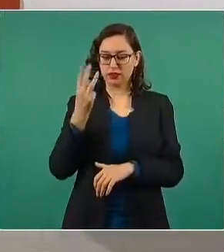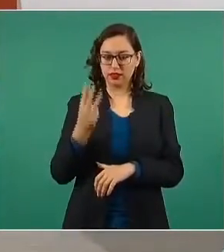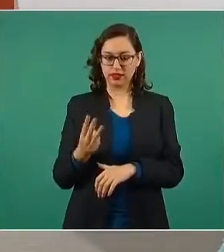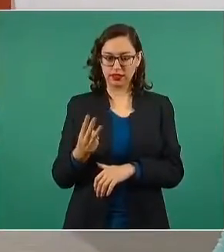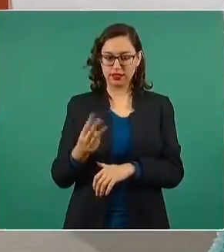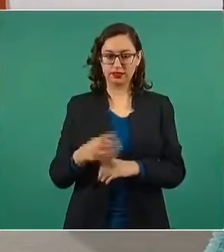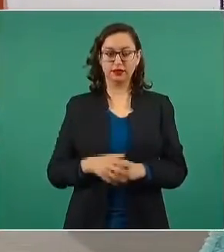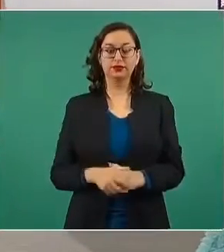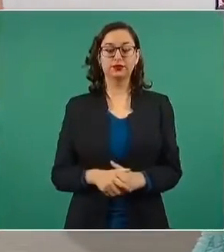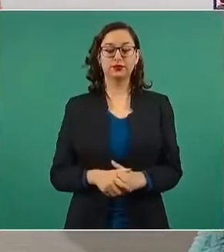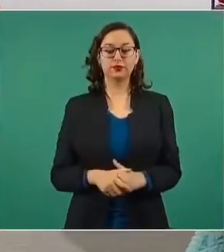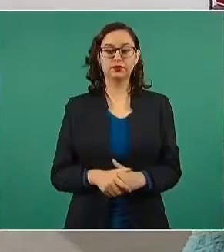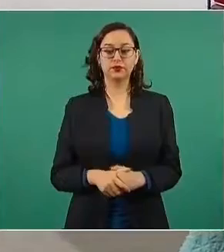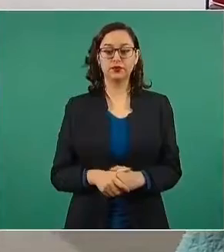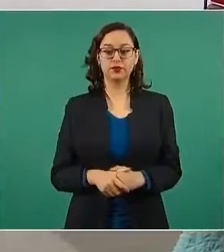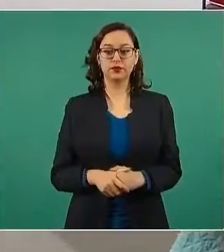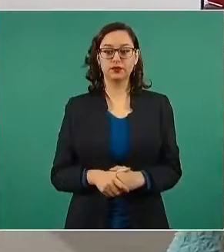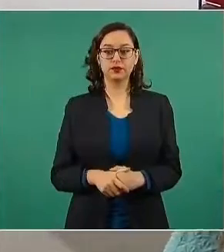Luego,